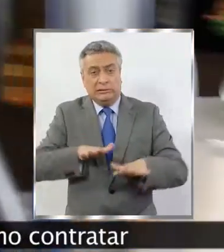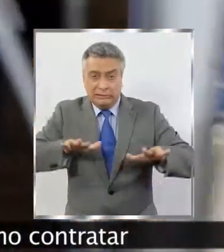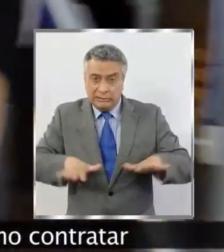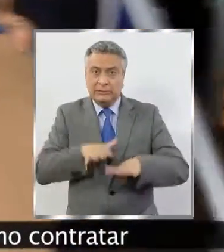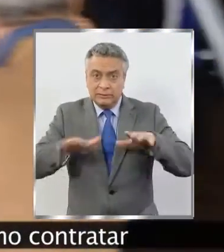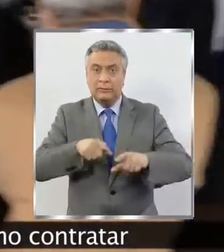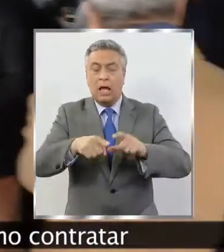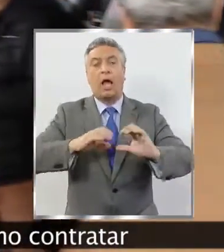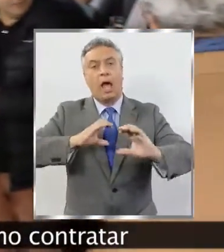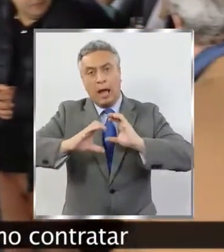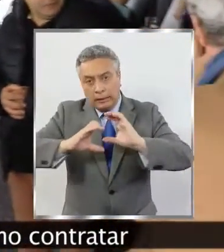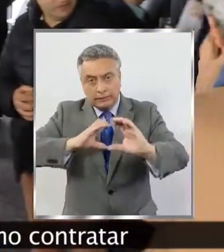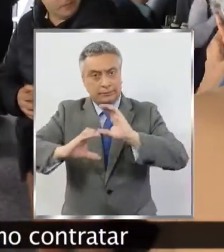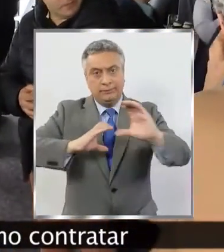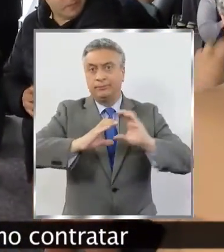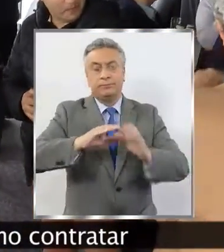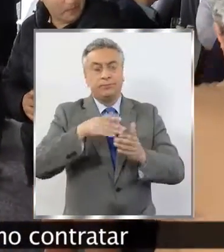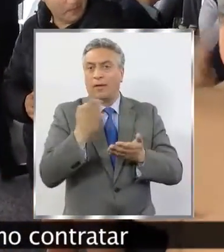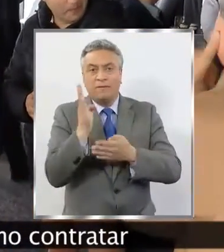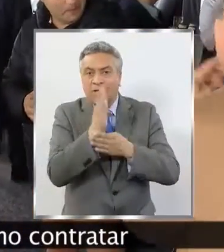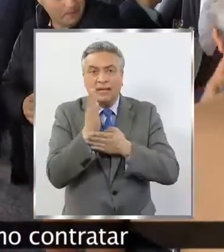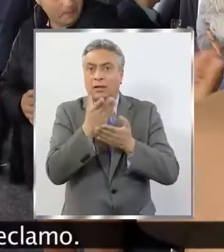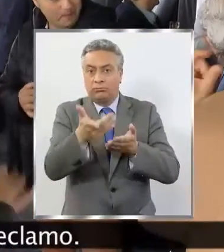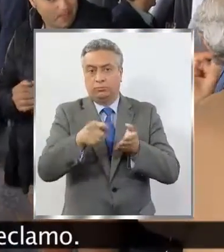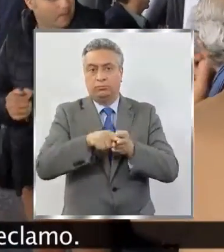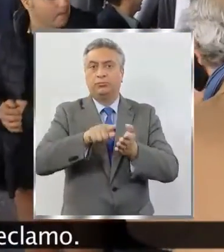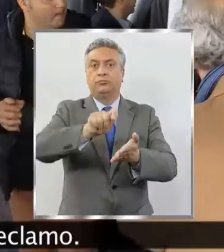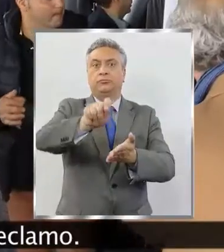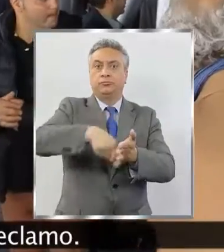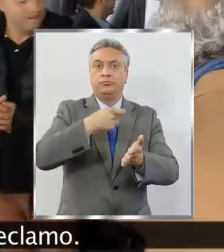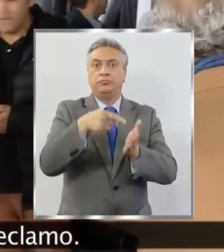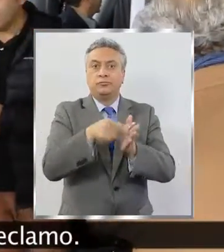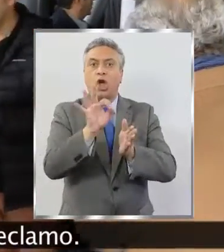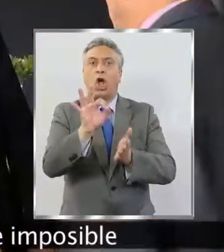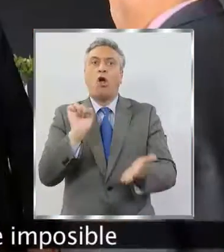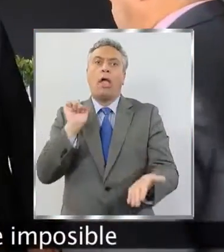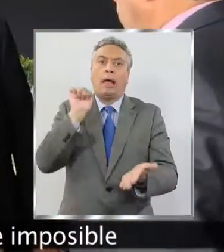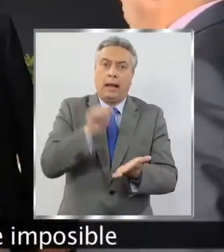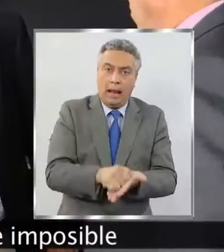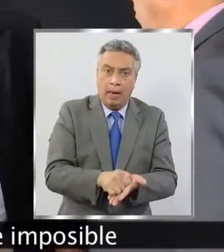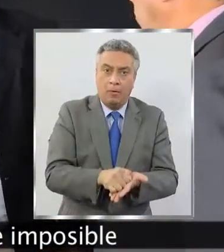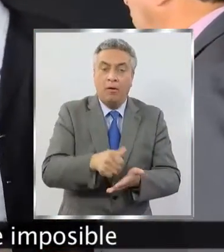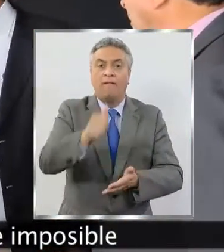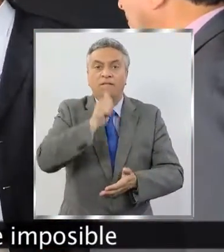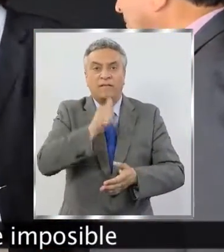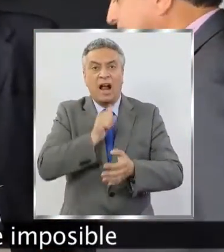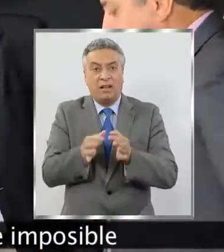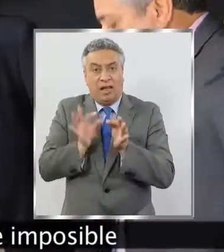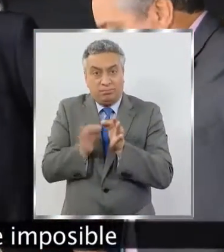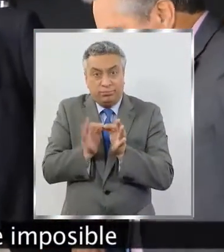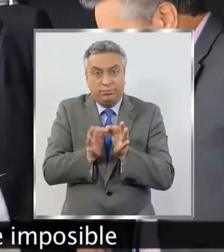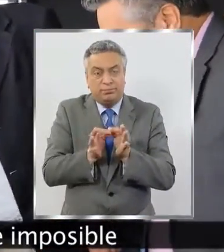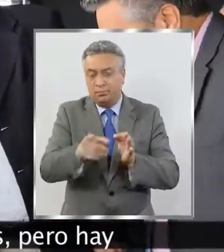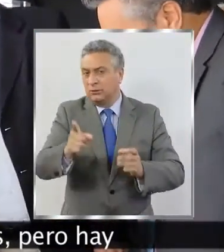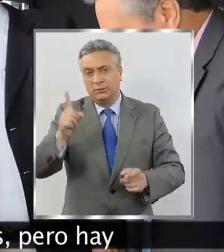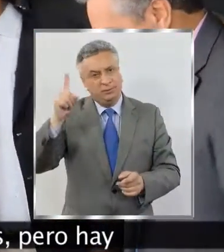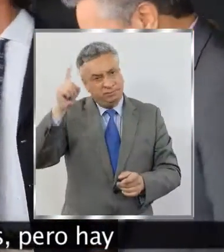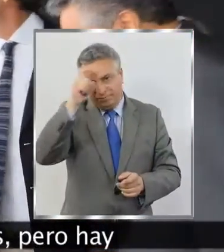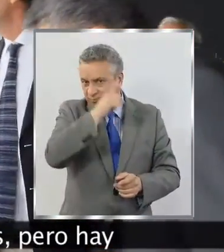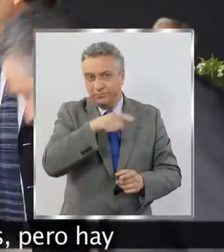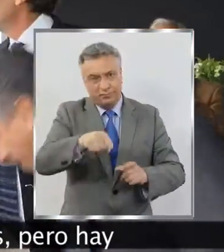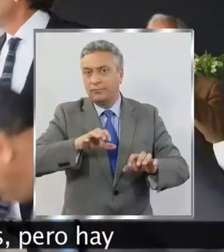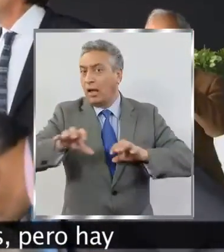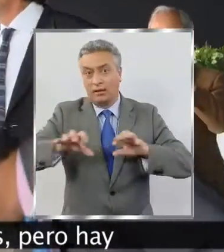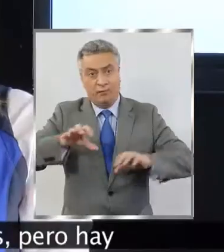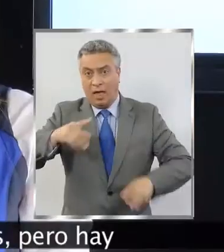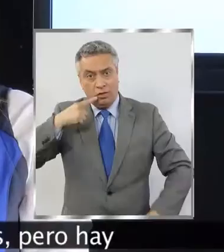realizar actividades tan básicas como contratar un servicio o hacer un reclamo. La falta de intérpretes hace imposible algunas